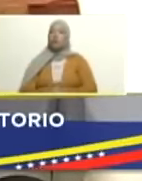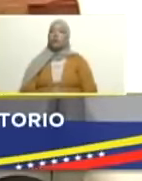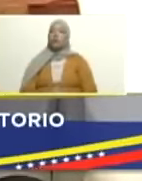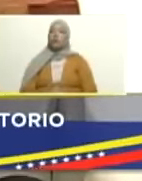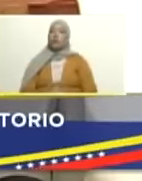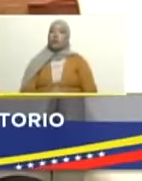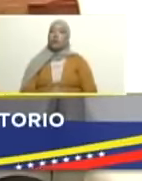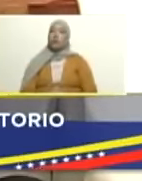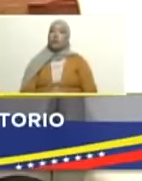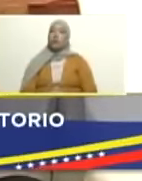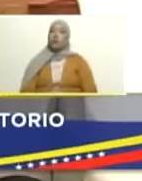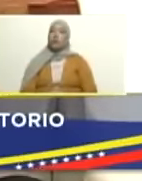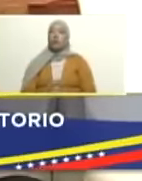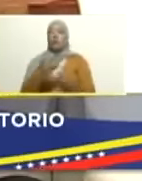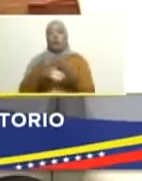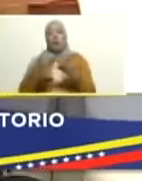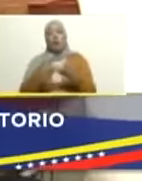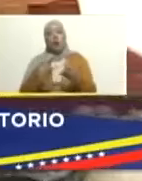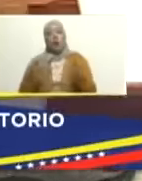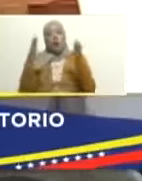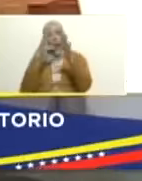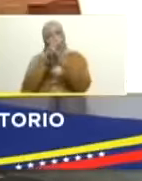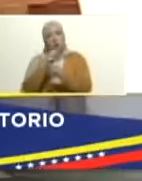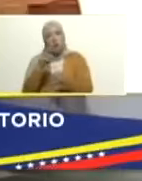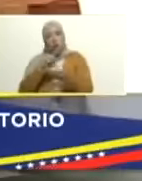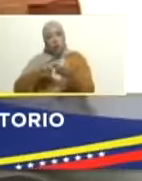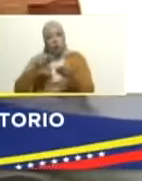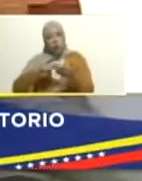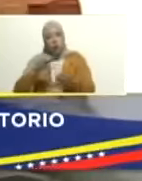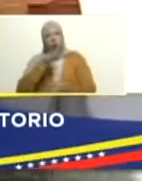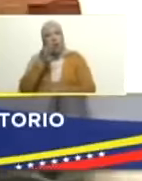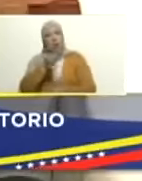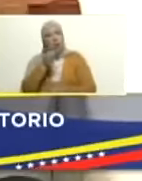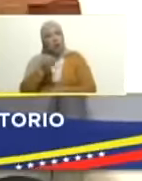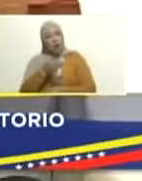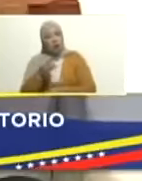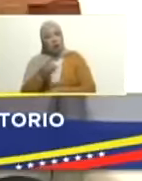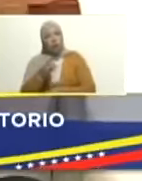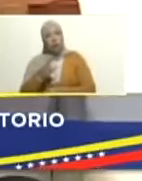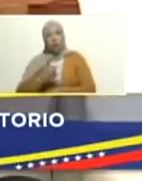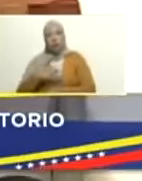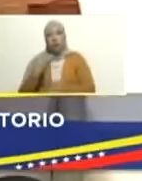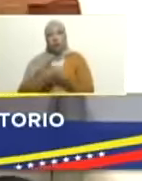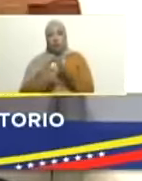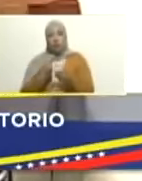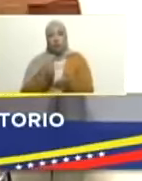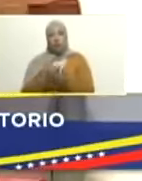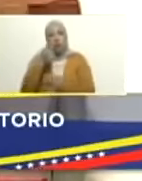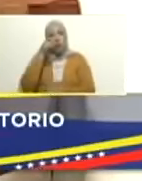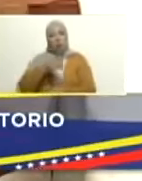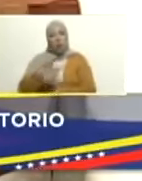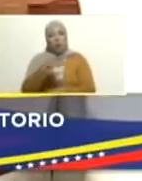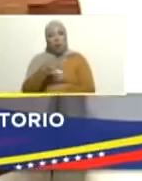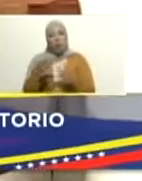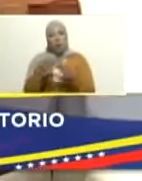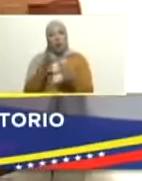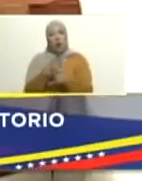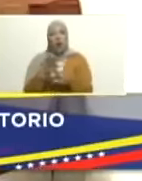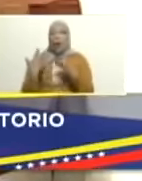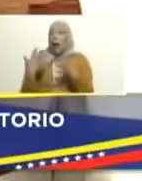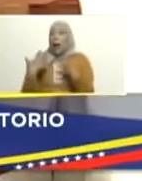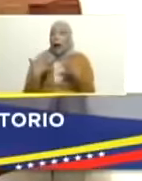Este acuerdo no se leyó anoche, ayer en la tarde. Puede ser porque venía el juego la Vinotinto y estaban apurados